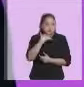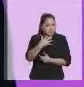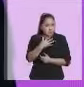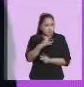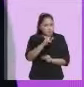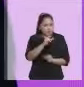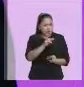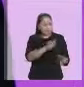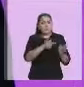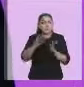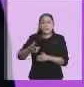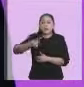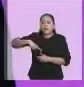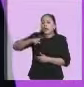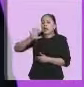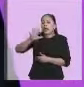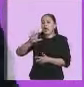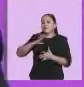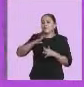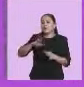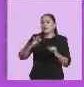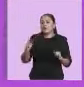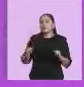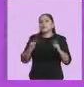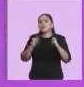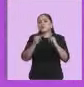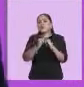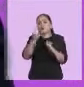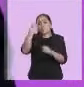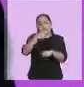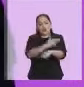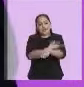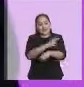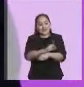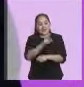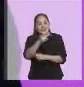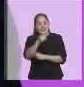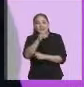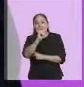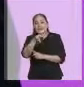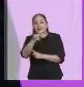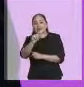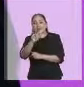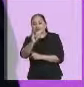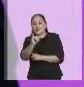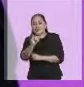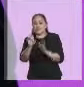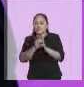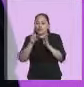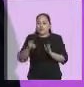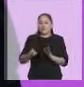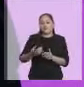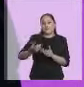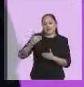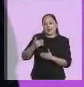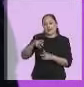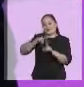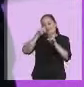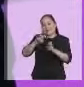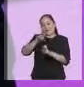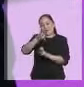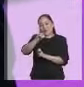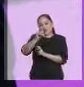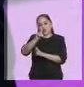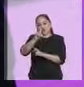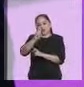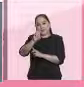por ejemplo, el Instituto de la Transparencia, hablando del caso de Odebrecht. ¿Saben